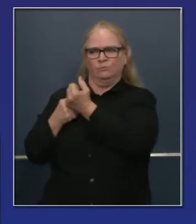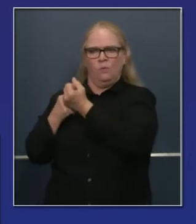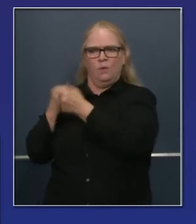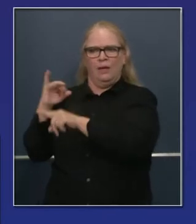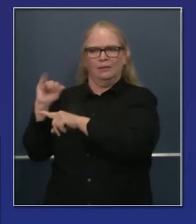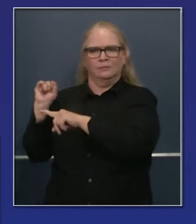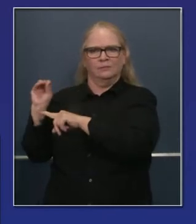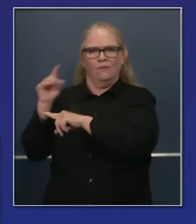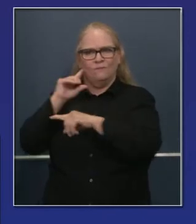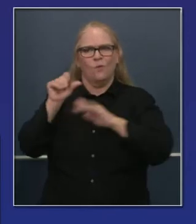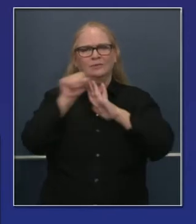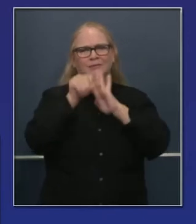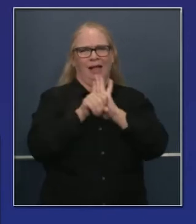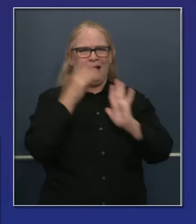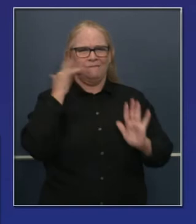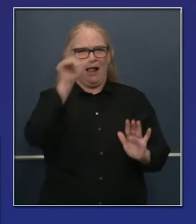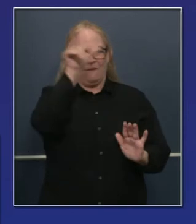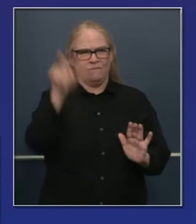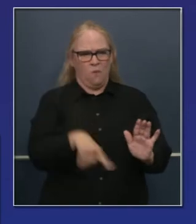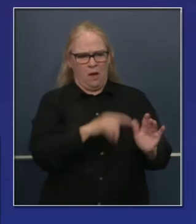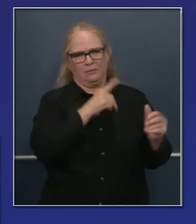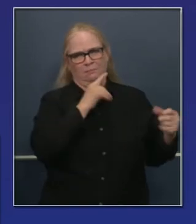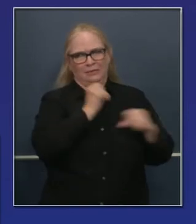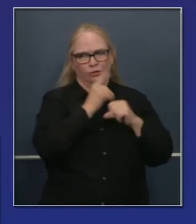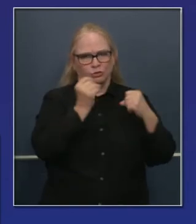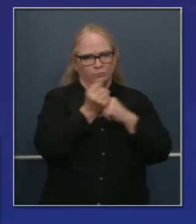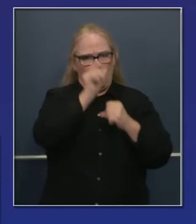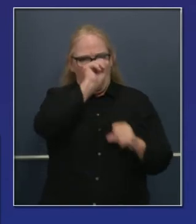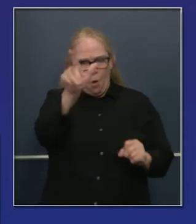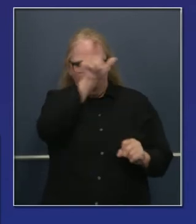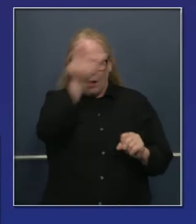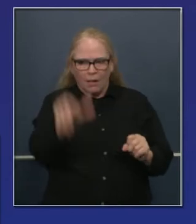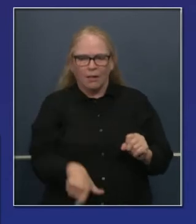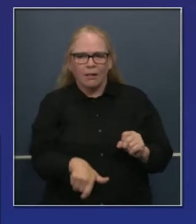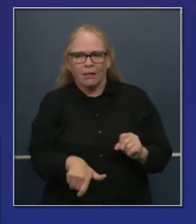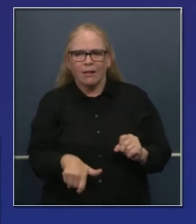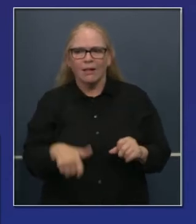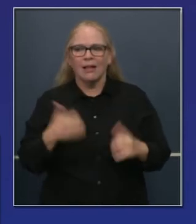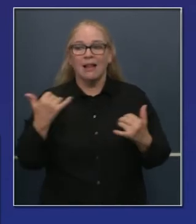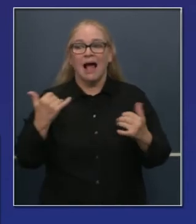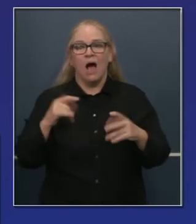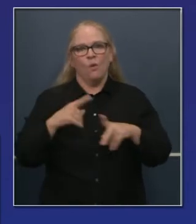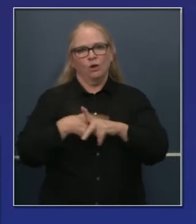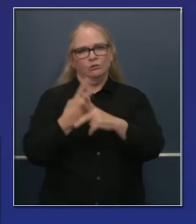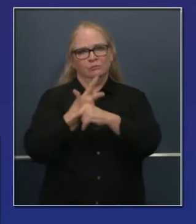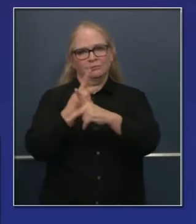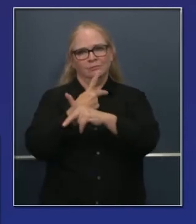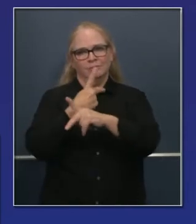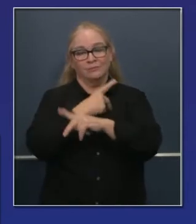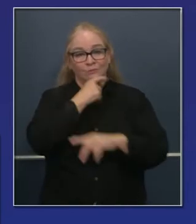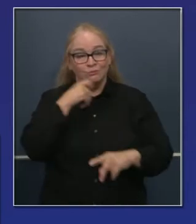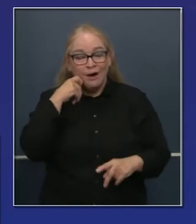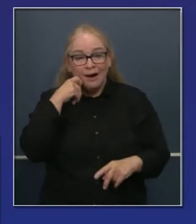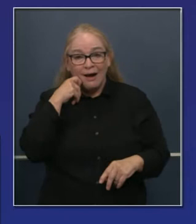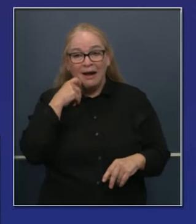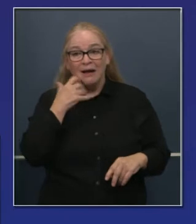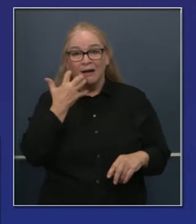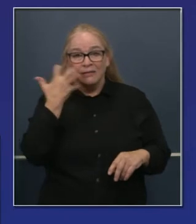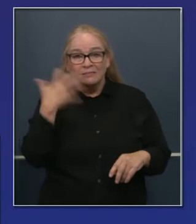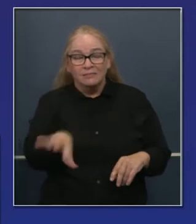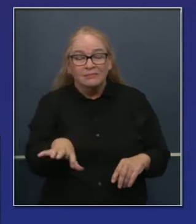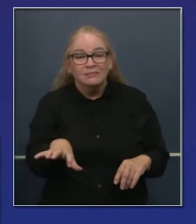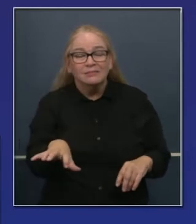es inmune o tampoco ingenuo de que los puntos candentes se ponen más candentes los lugares más secos se ponen todavía más secos